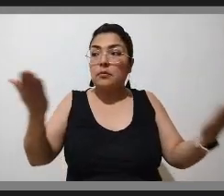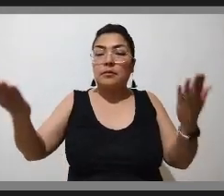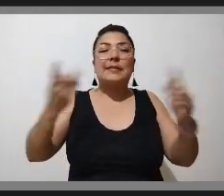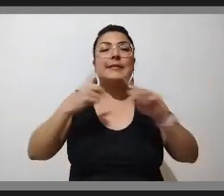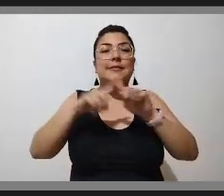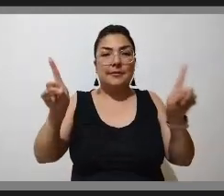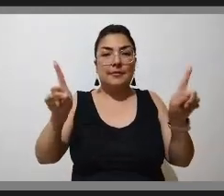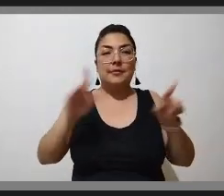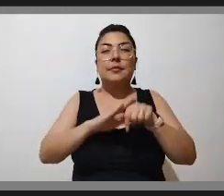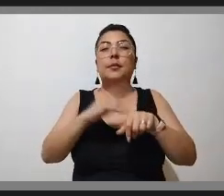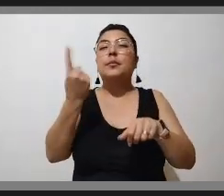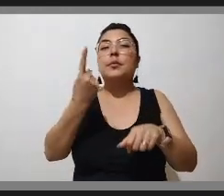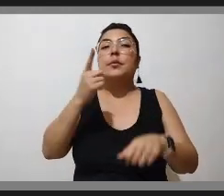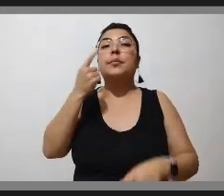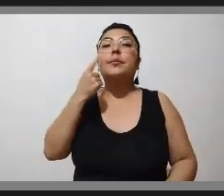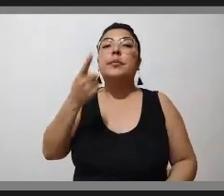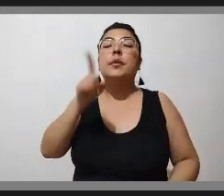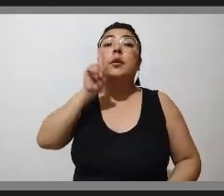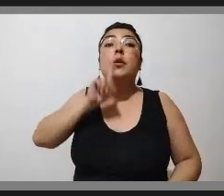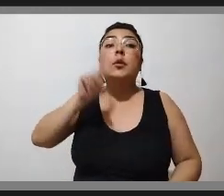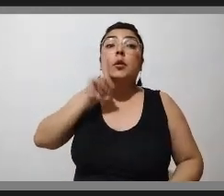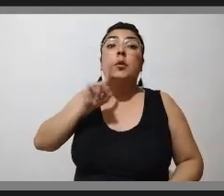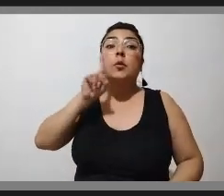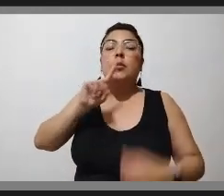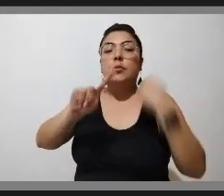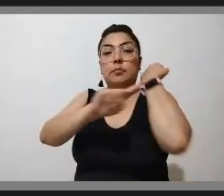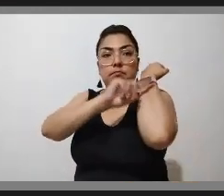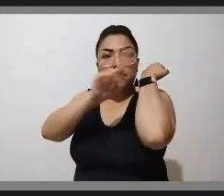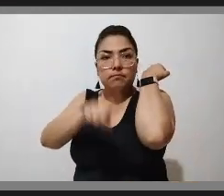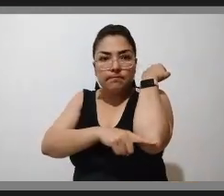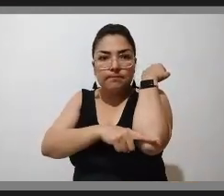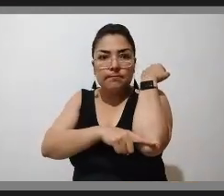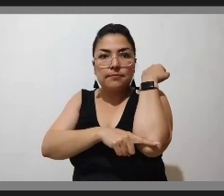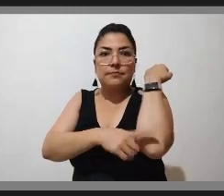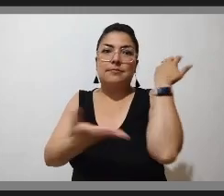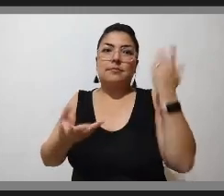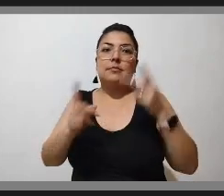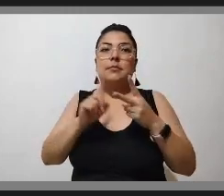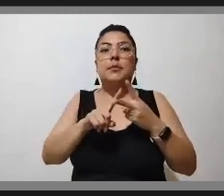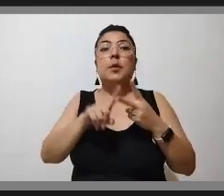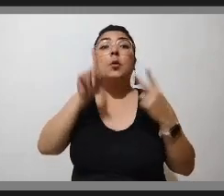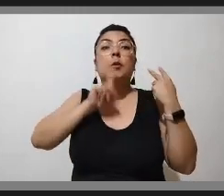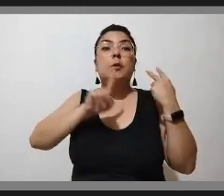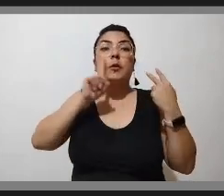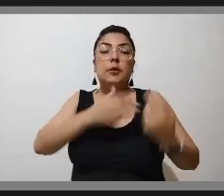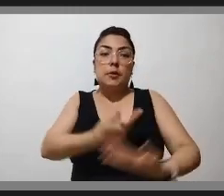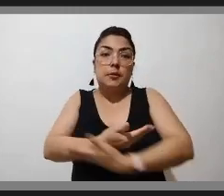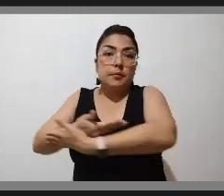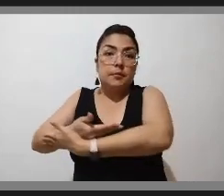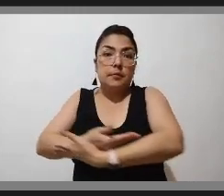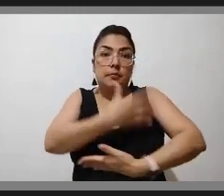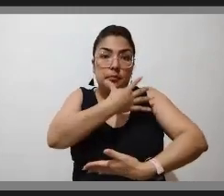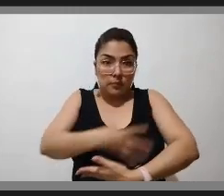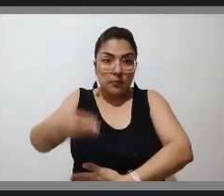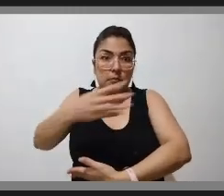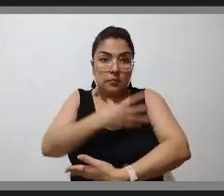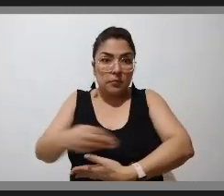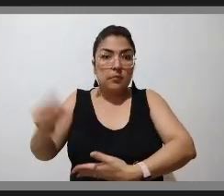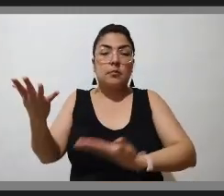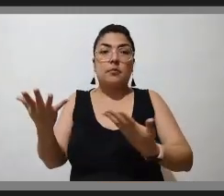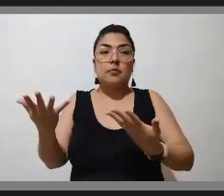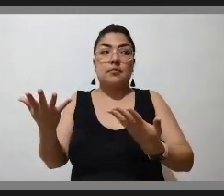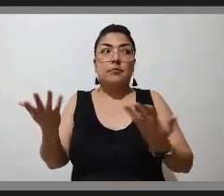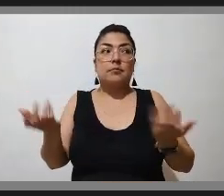hombres no se embarazan, los hombres no pueden tener un periodo de lactancia, sí deben de incorporarse a la